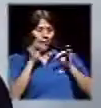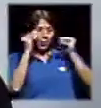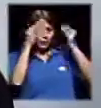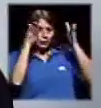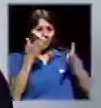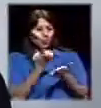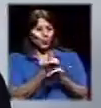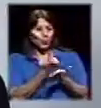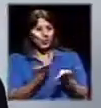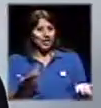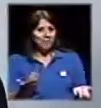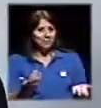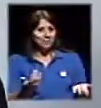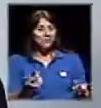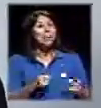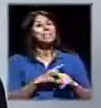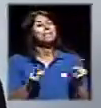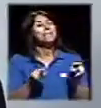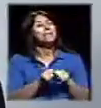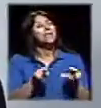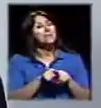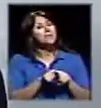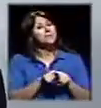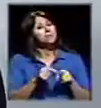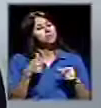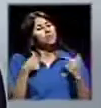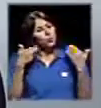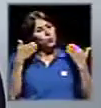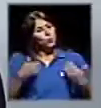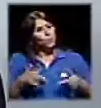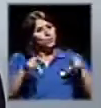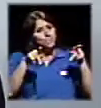Más que el profesor de economía, es alguien que